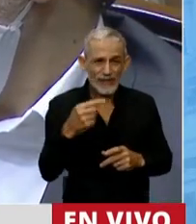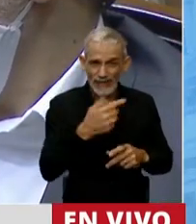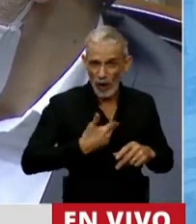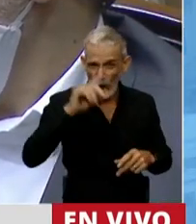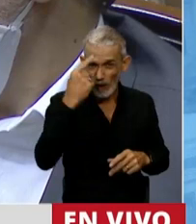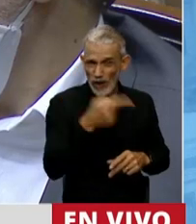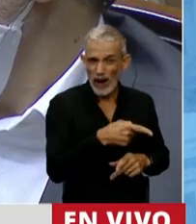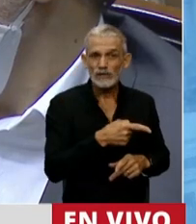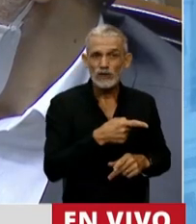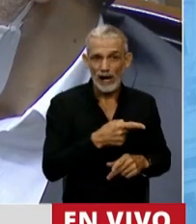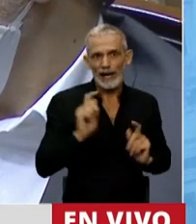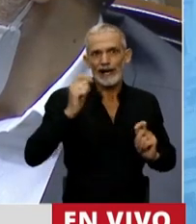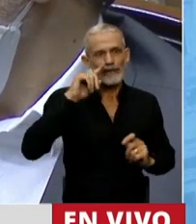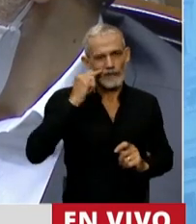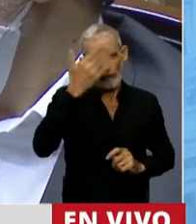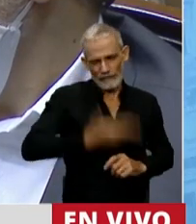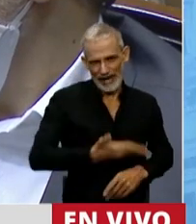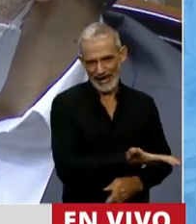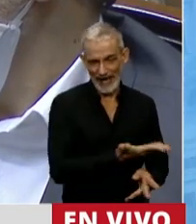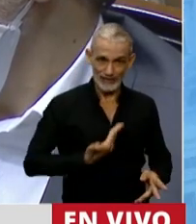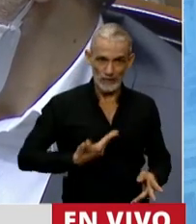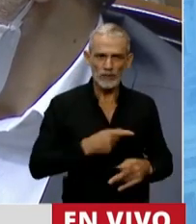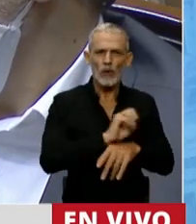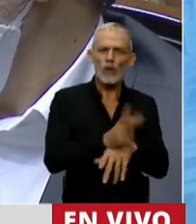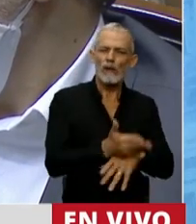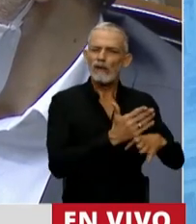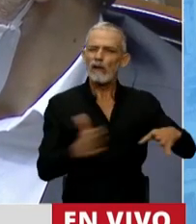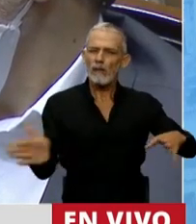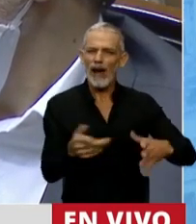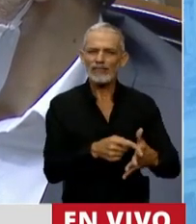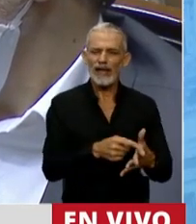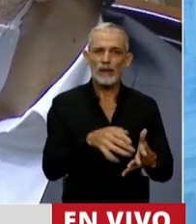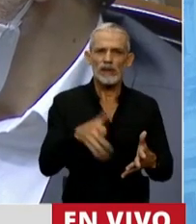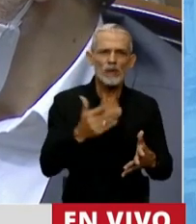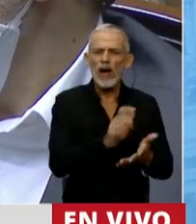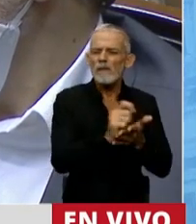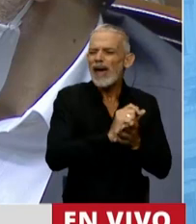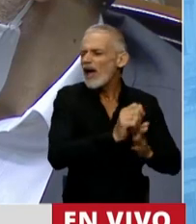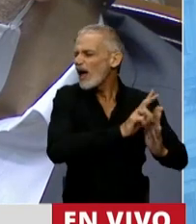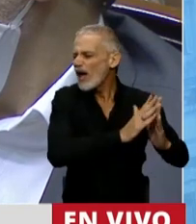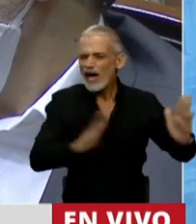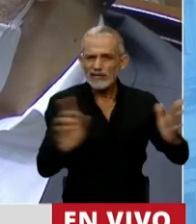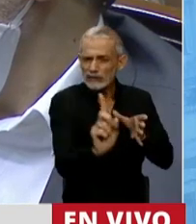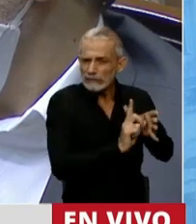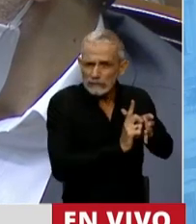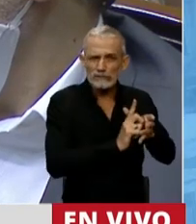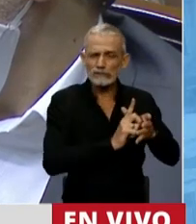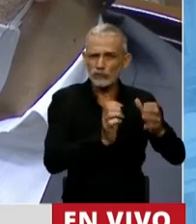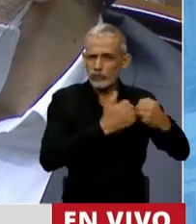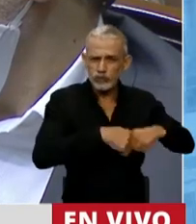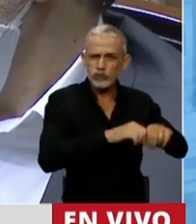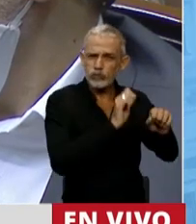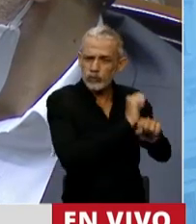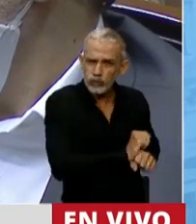Nacional, en cabeza del presidente Alberto Fernández, que en medio de una pandemia y luego de meses de aislamiento social obligatorio, con